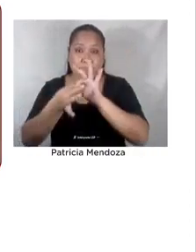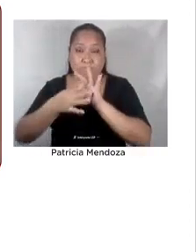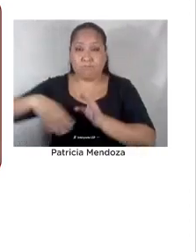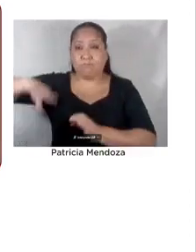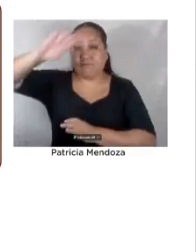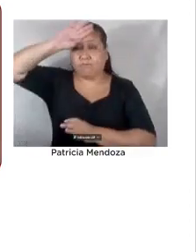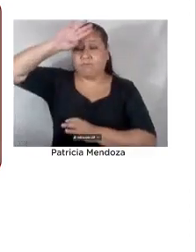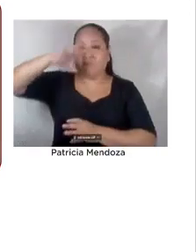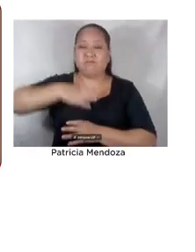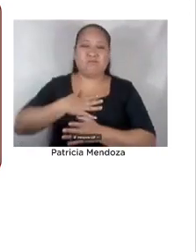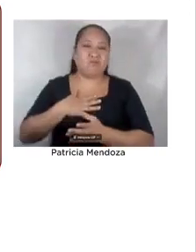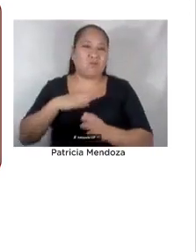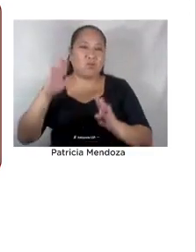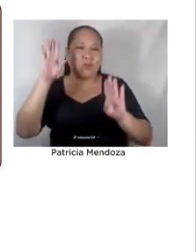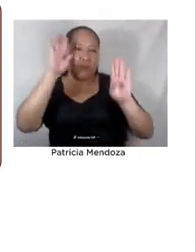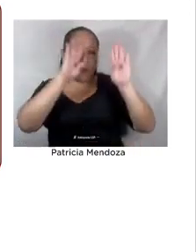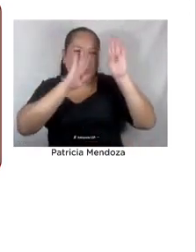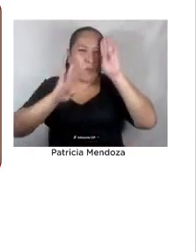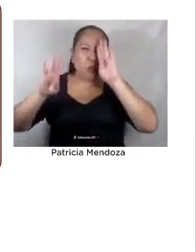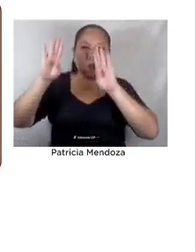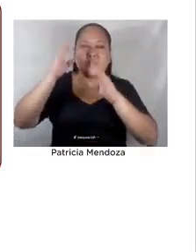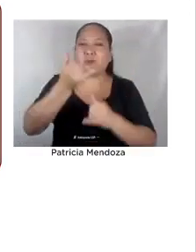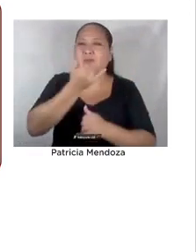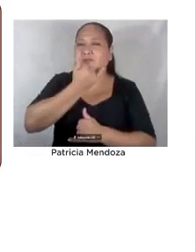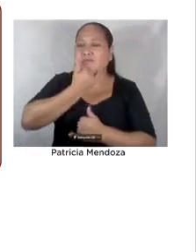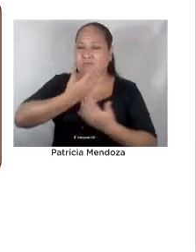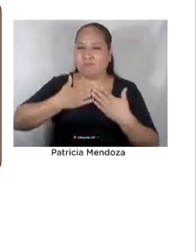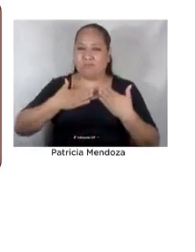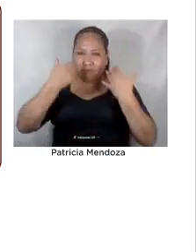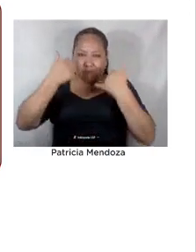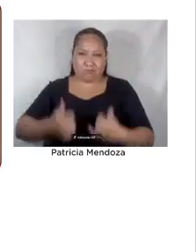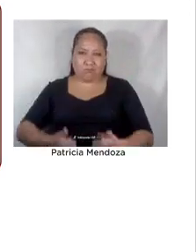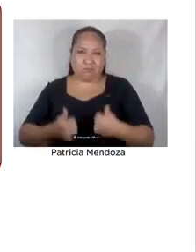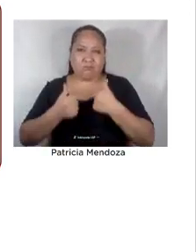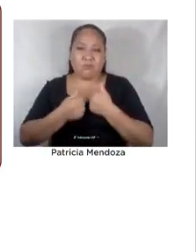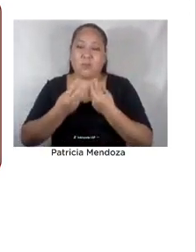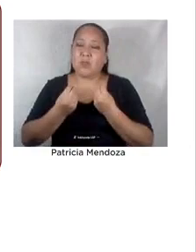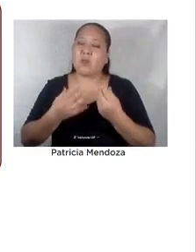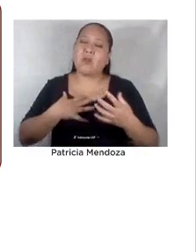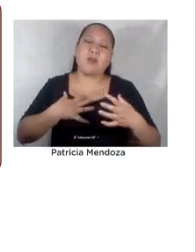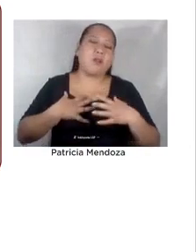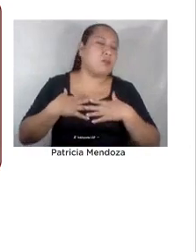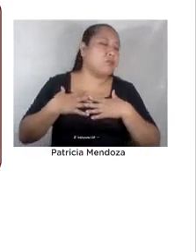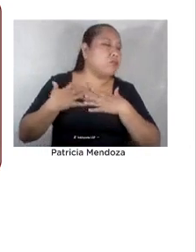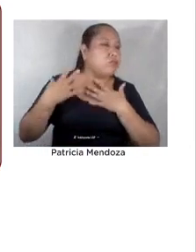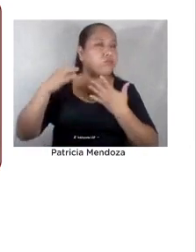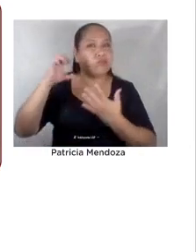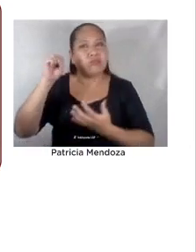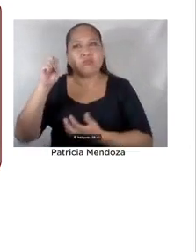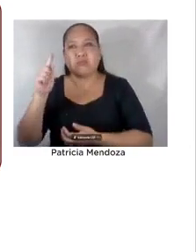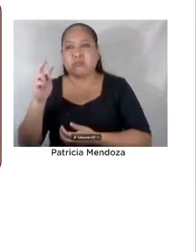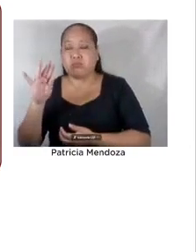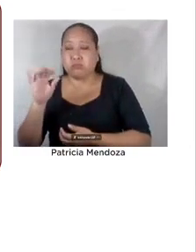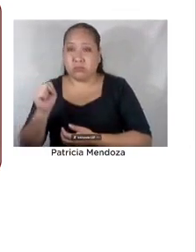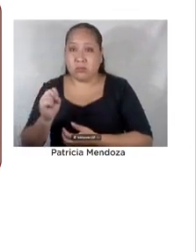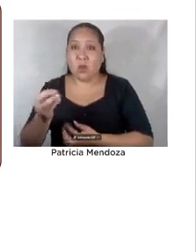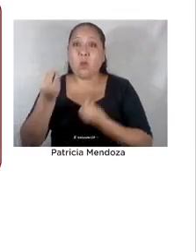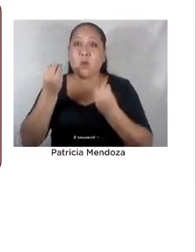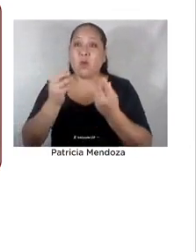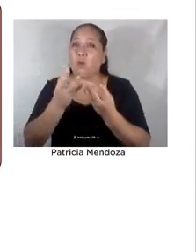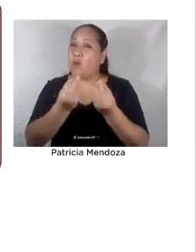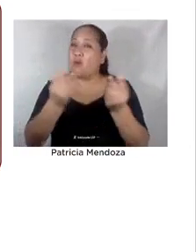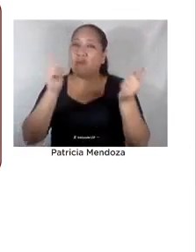incertidumbres frente a lo que puede estar ocurriendo con nuestras vidas y un alto nivel de estrés debido a las constantes adaptaciones que